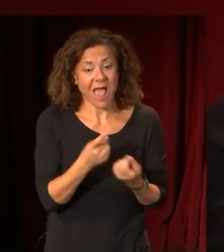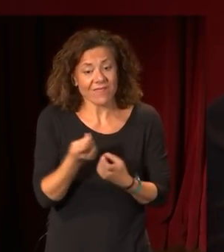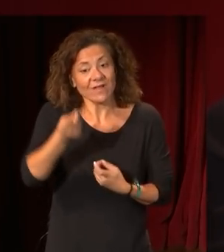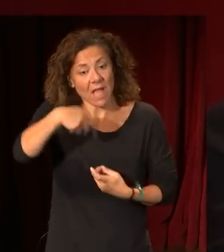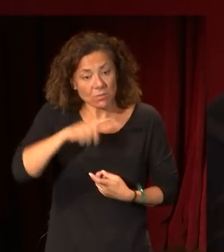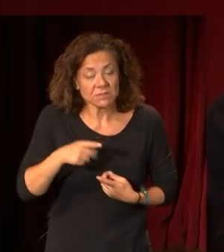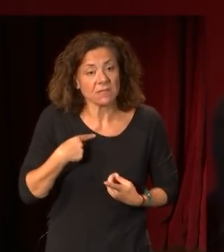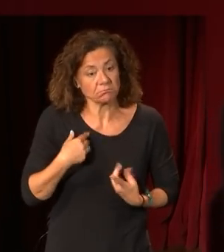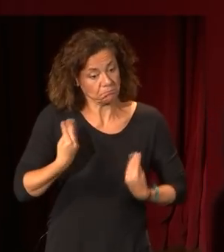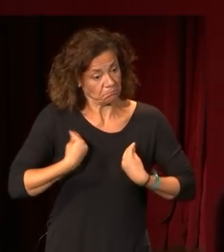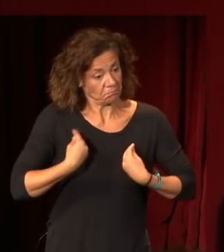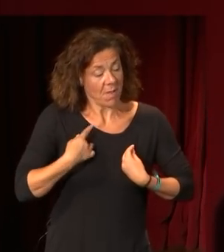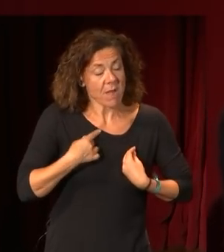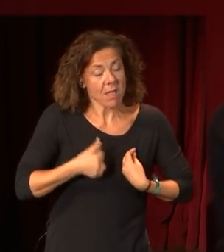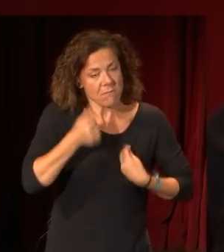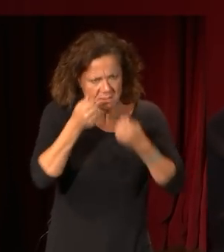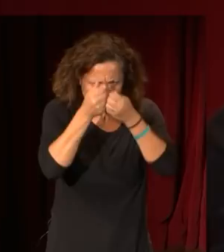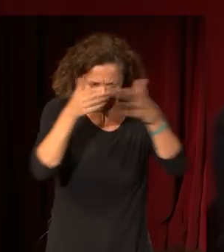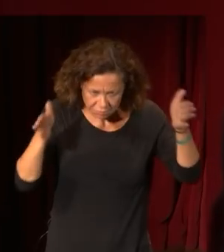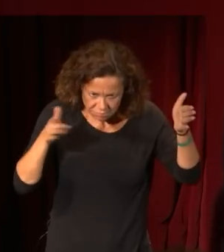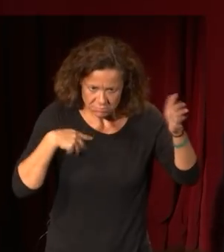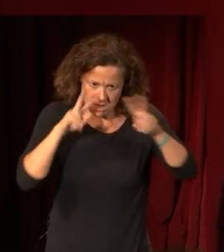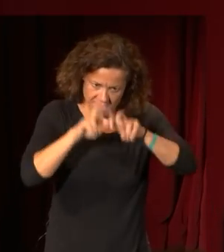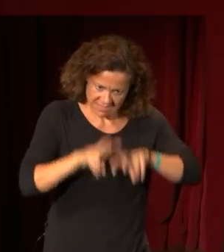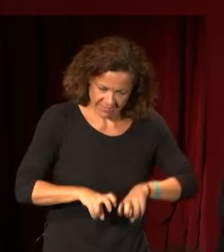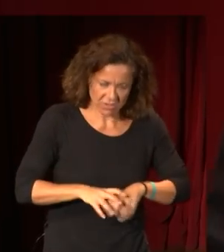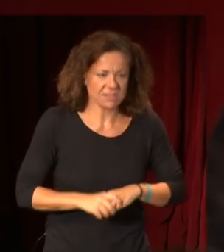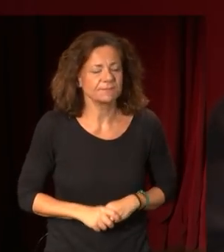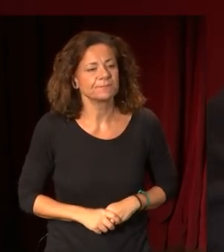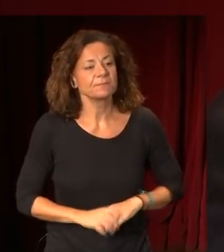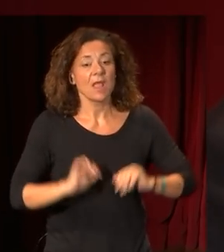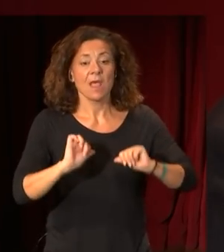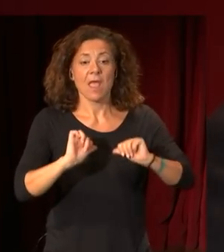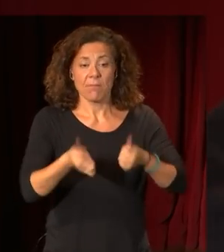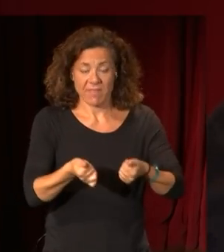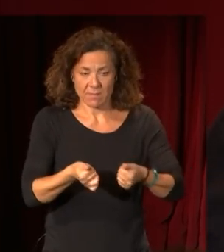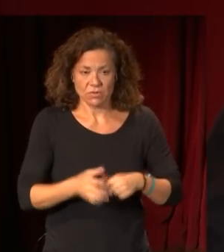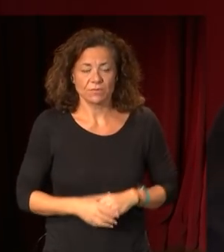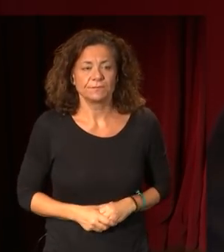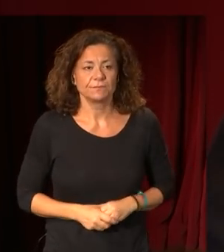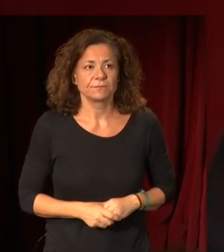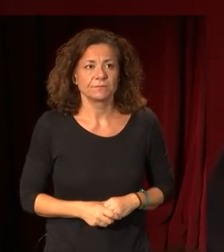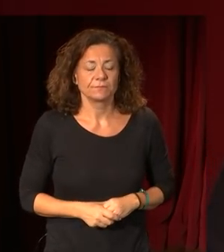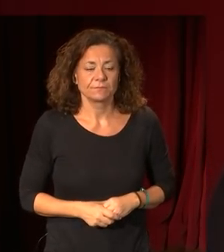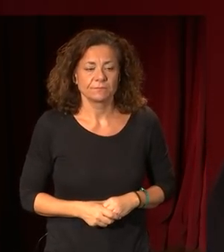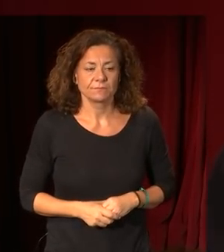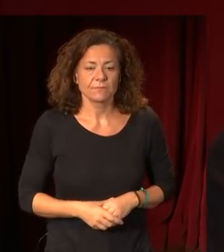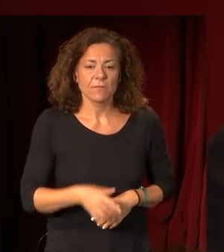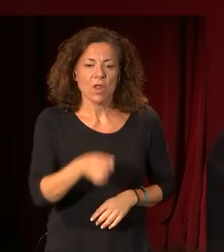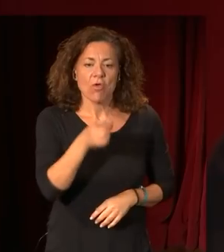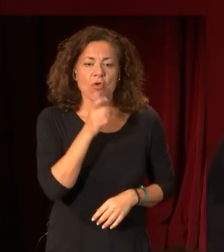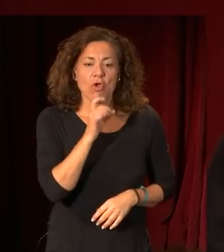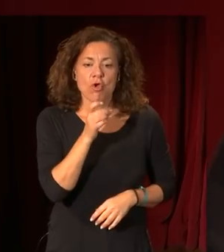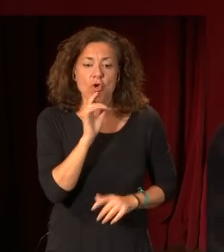para abrir también nuevas perspectivas de estudio bien vamos a empezar y empezaremos con la